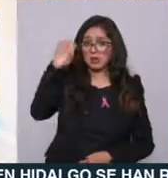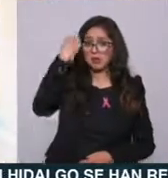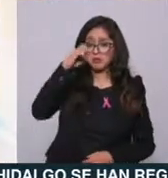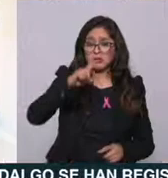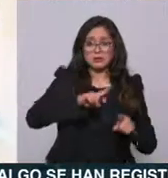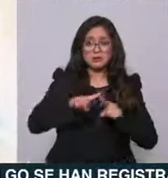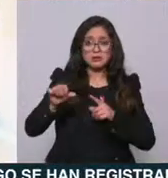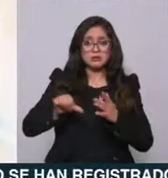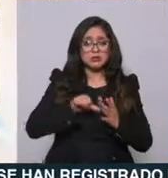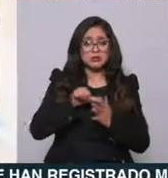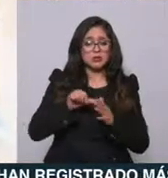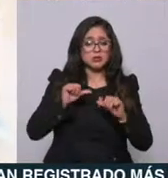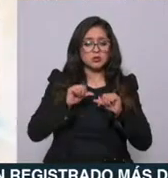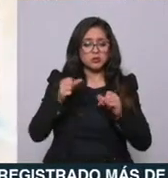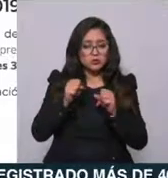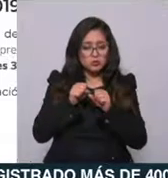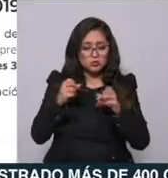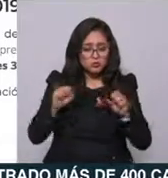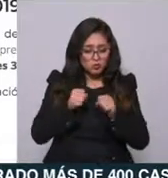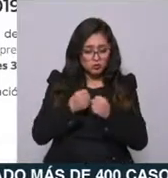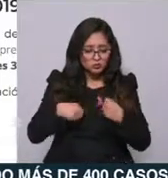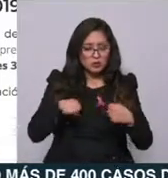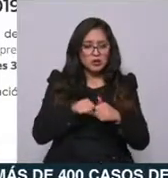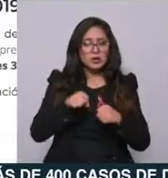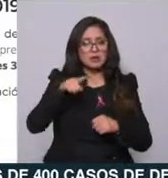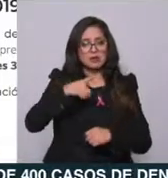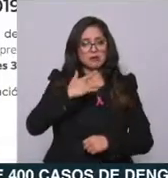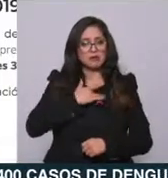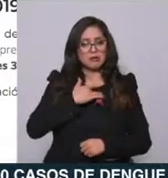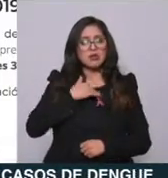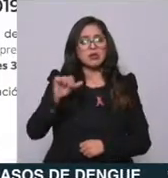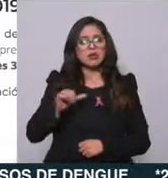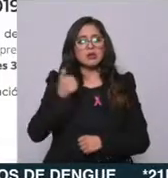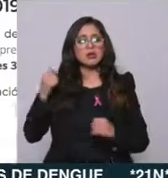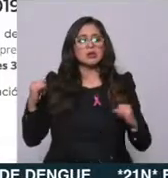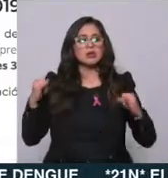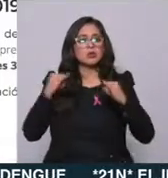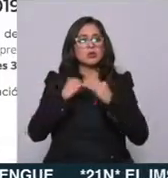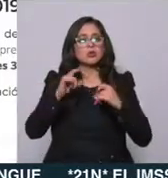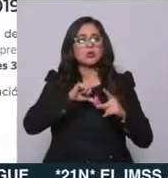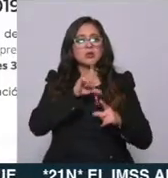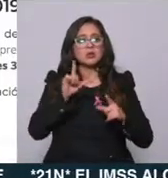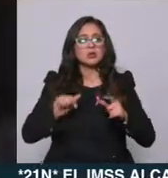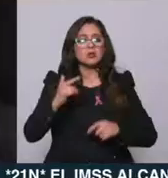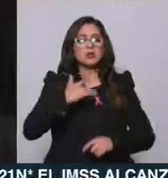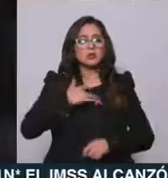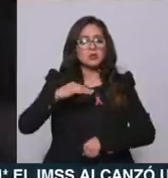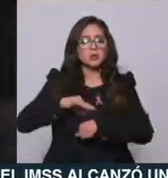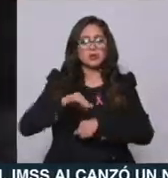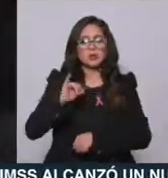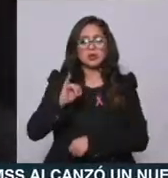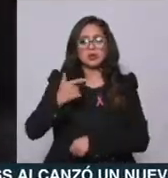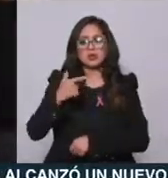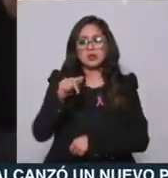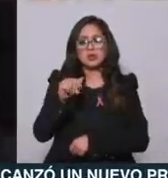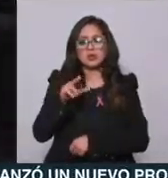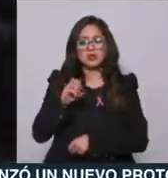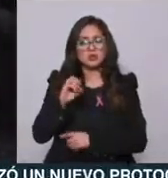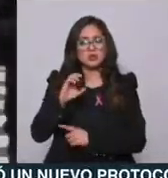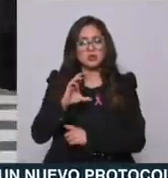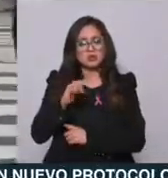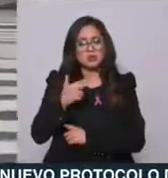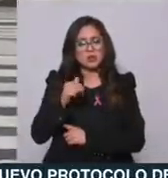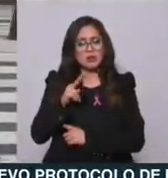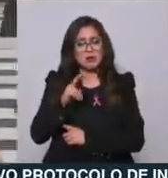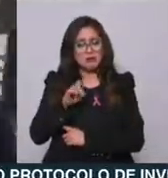como la Sociedad Mexicana de Cardiología y el Instituto Nacional de Cardiología Dr. Ignacio Chávez señalan que se requiere de mayor